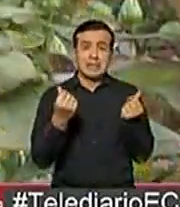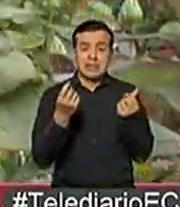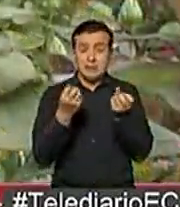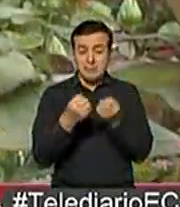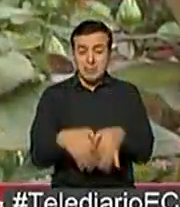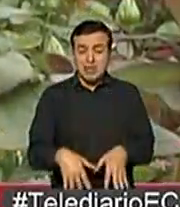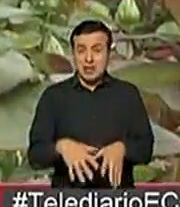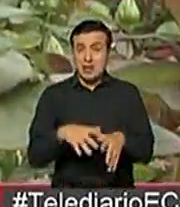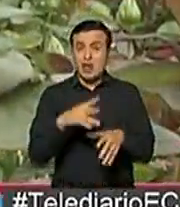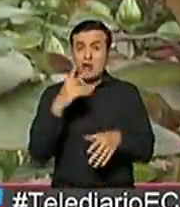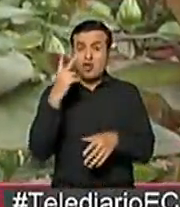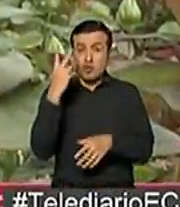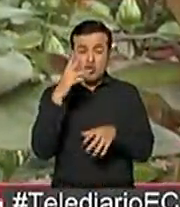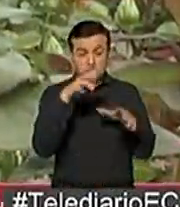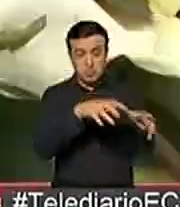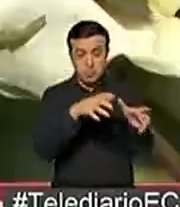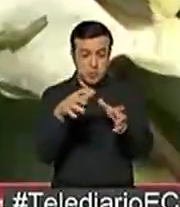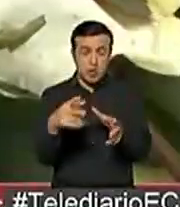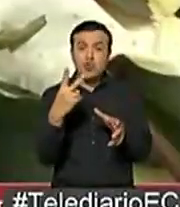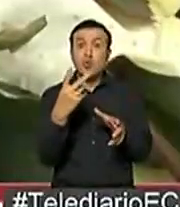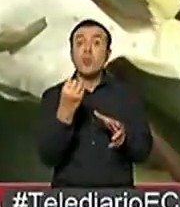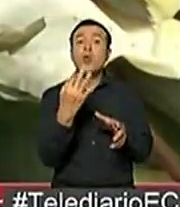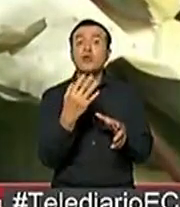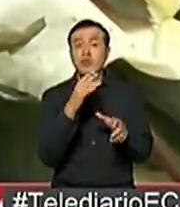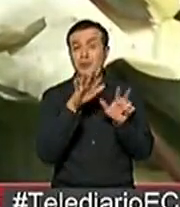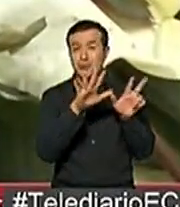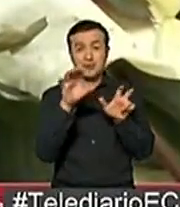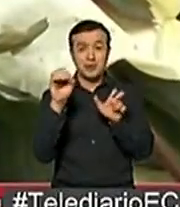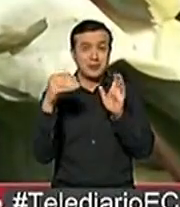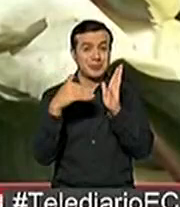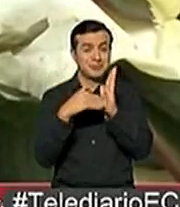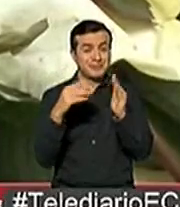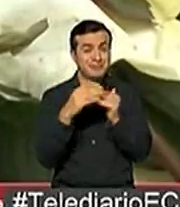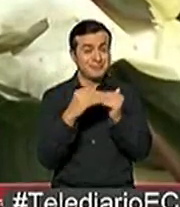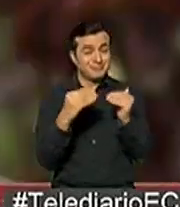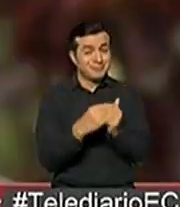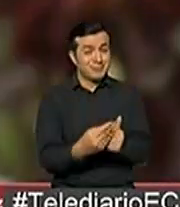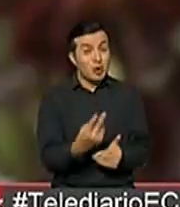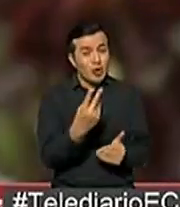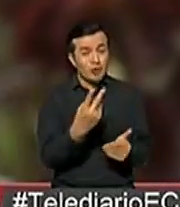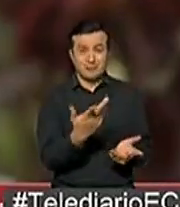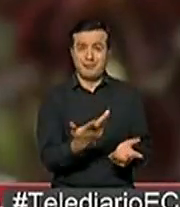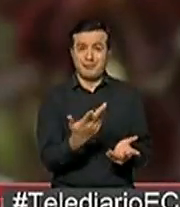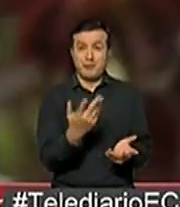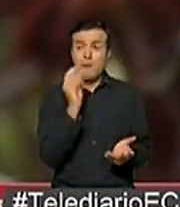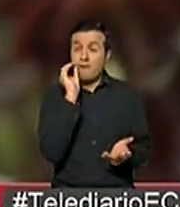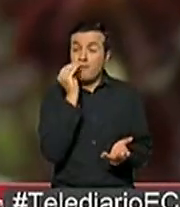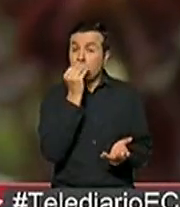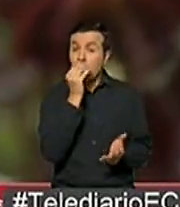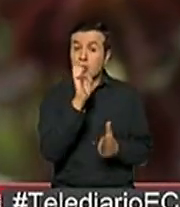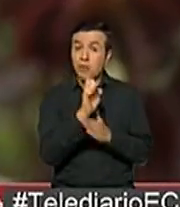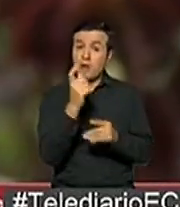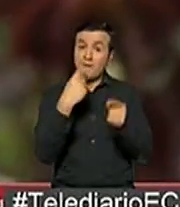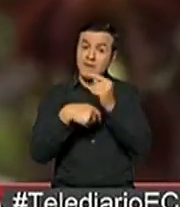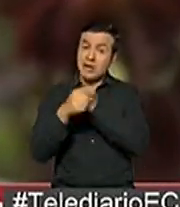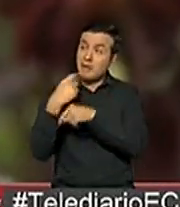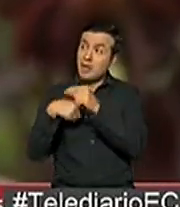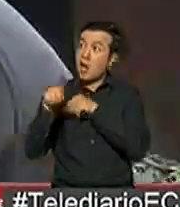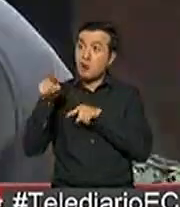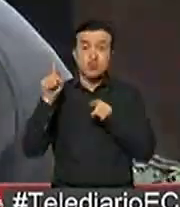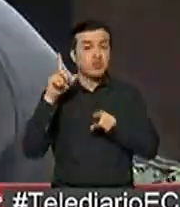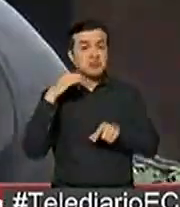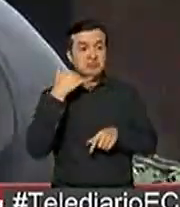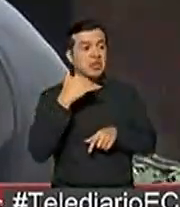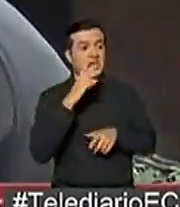económica en solo dos fincas florícolas supera los 800 mil dólares la flor ecuatoriana puede perder mercado afirman los exportadores